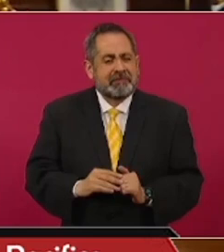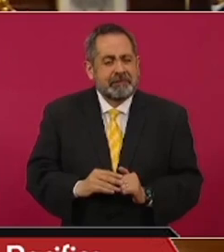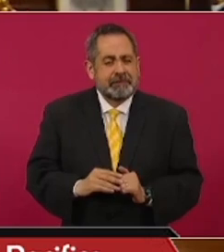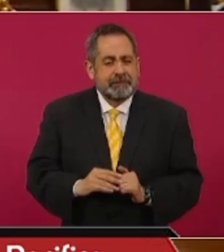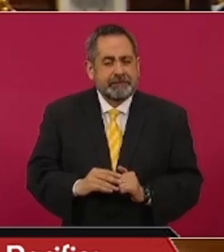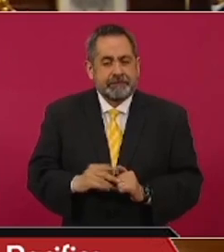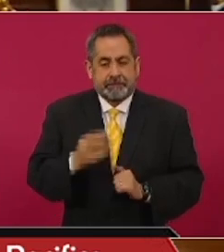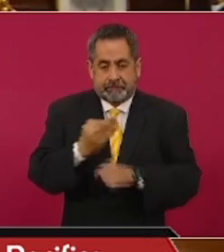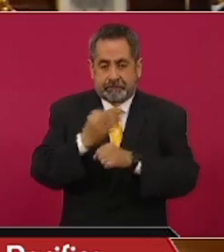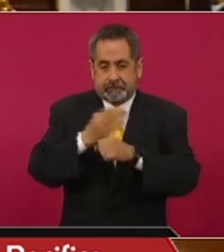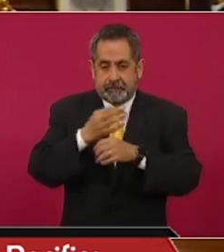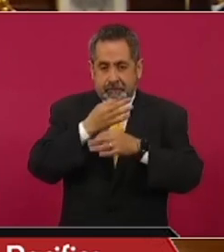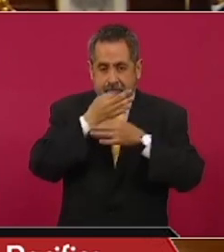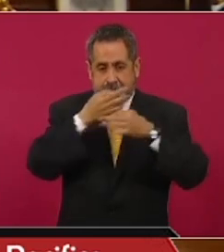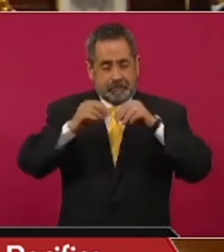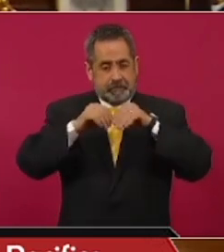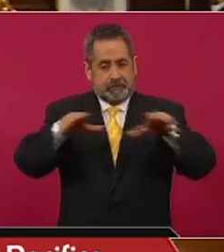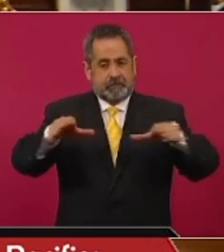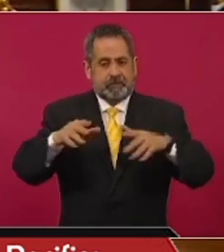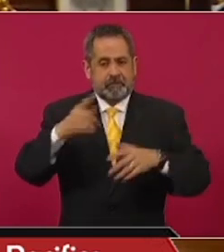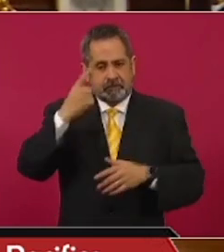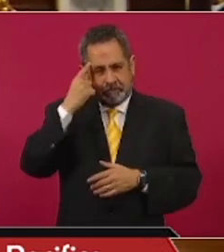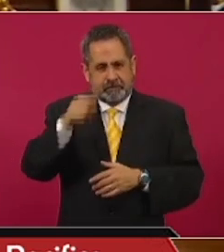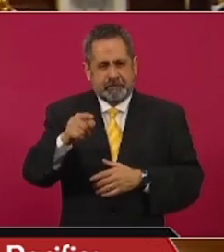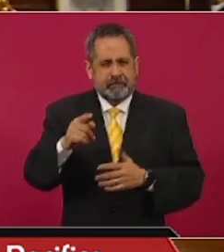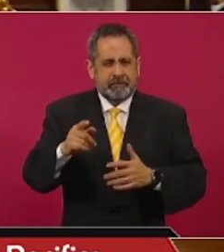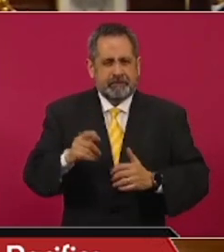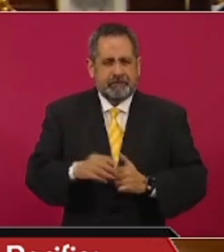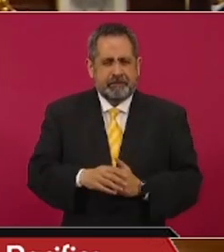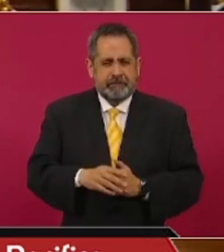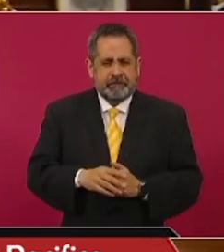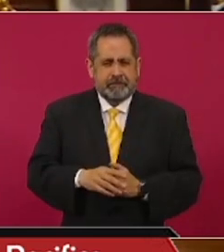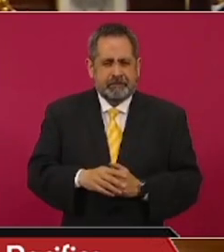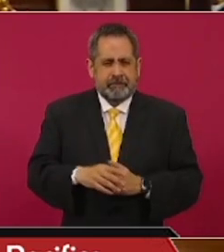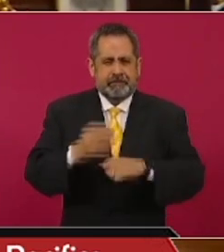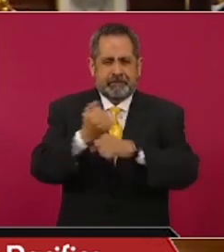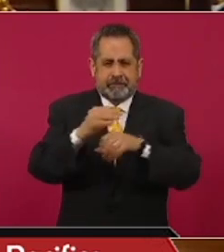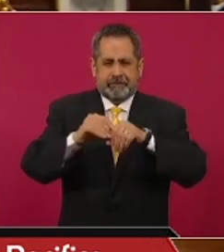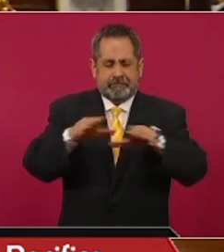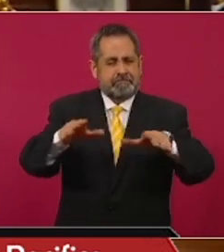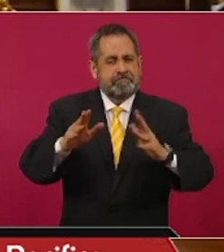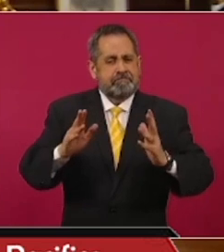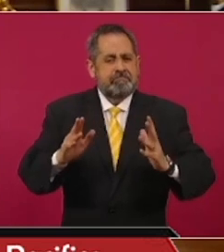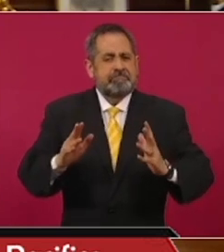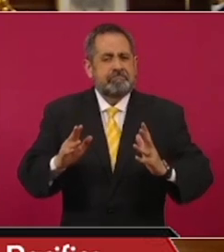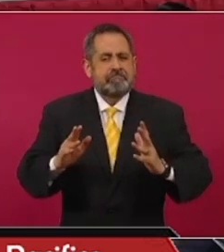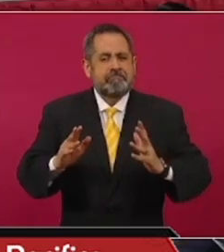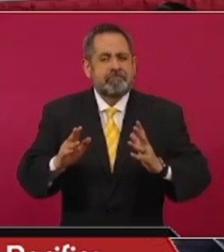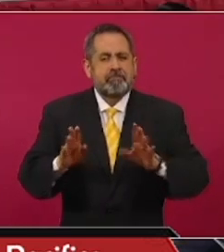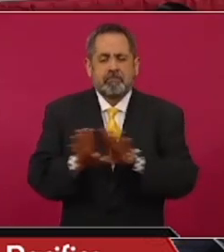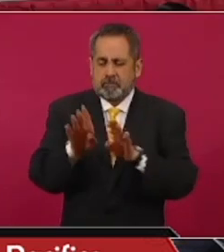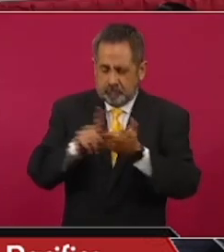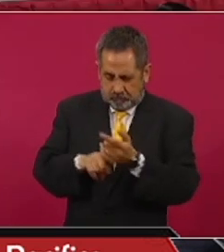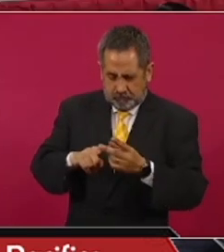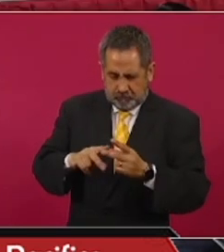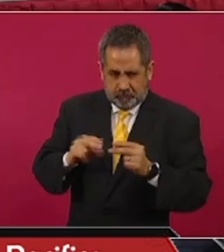Este mensaje, pues, es para informar sobre cómo me